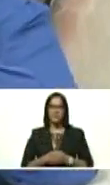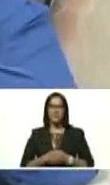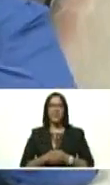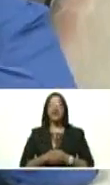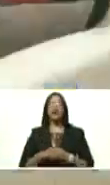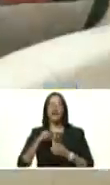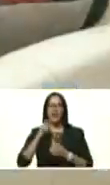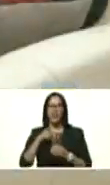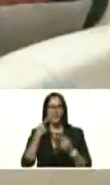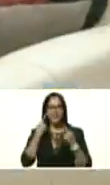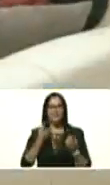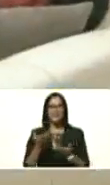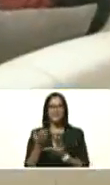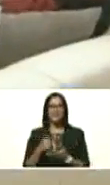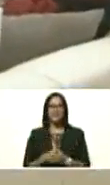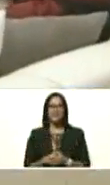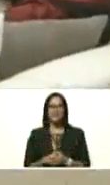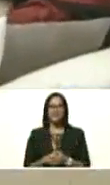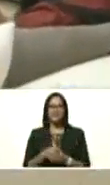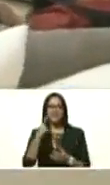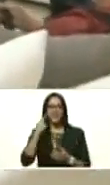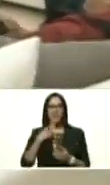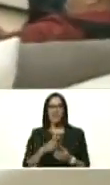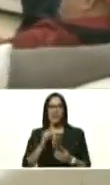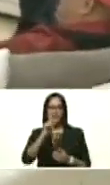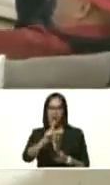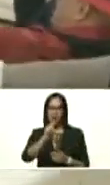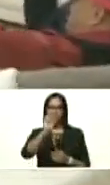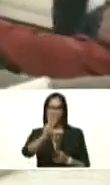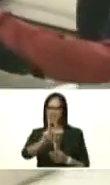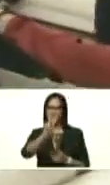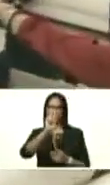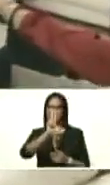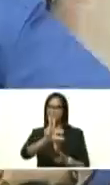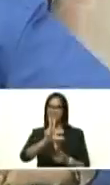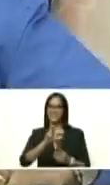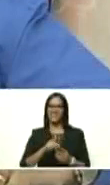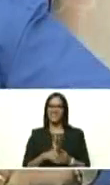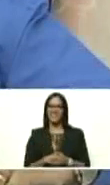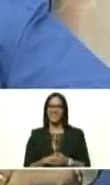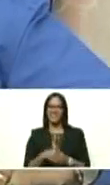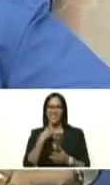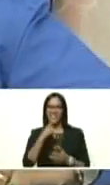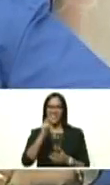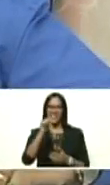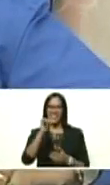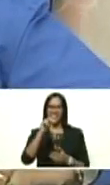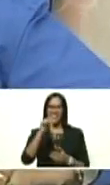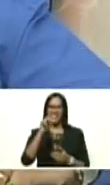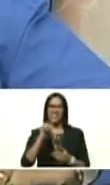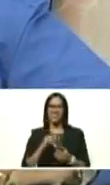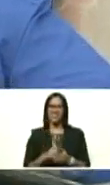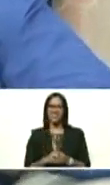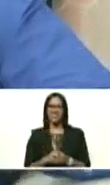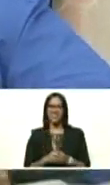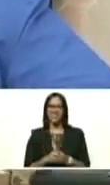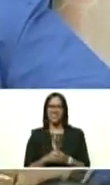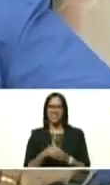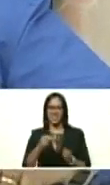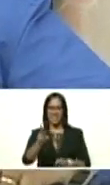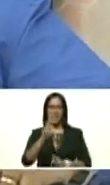Ajá, dale pues. El hoyo, Quinito, el hoyo. Vamos a ver, a la una, a las dos. Dicen, lo que diga Quinito es lo que va. Dale, dale. Usted tiene que